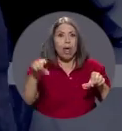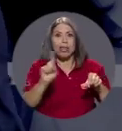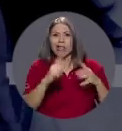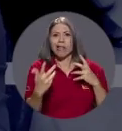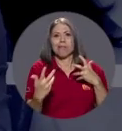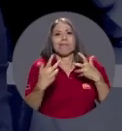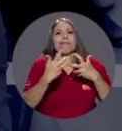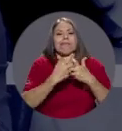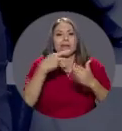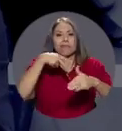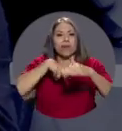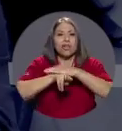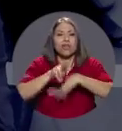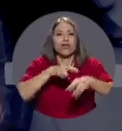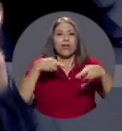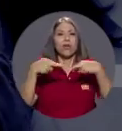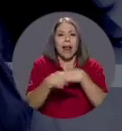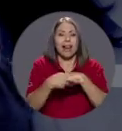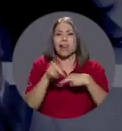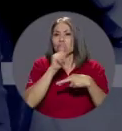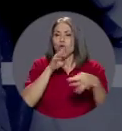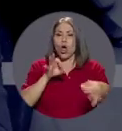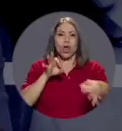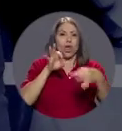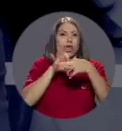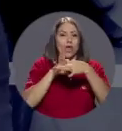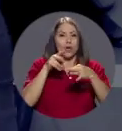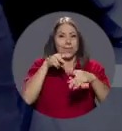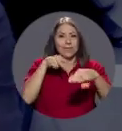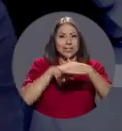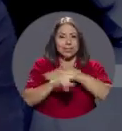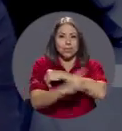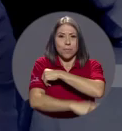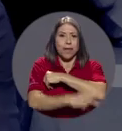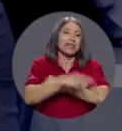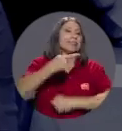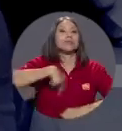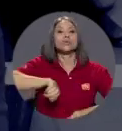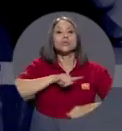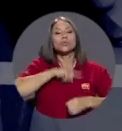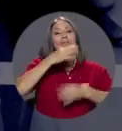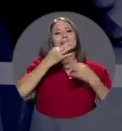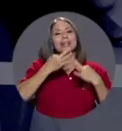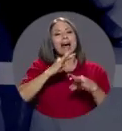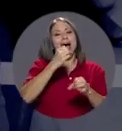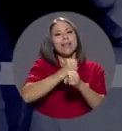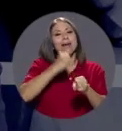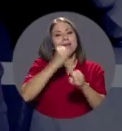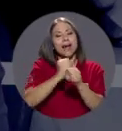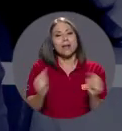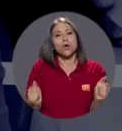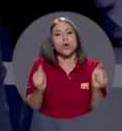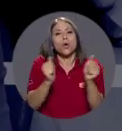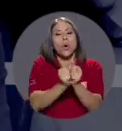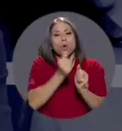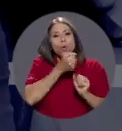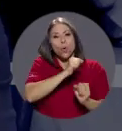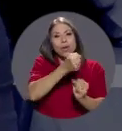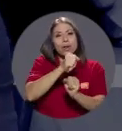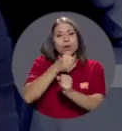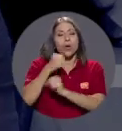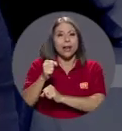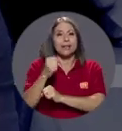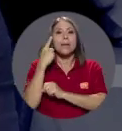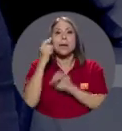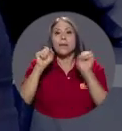una visión regional, mucho menos a una visión país. Entonces, estamos intentando trabajar en conjunto con